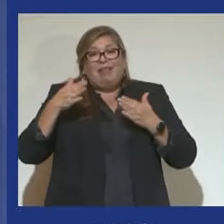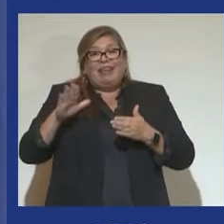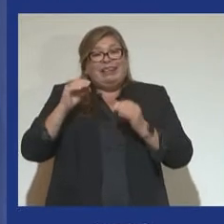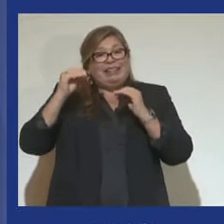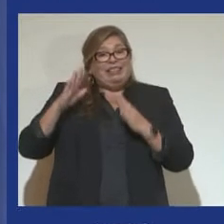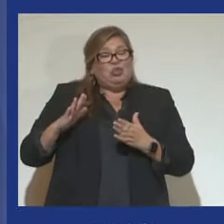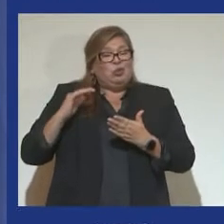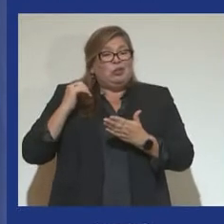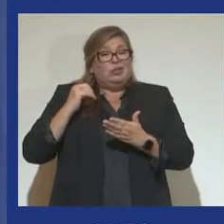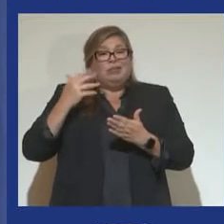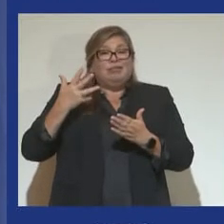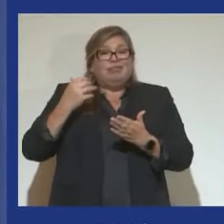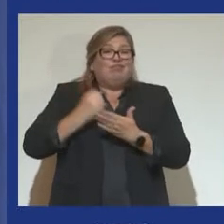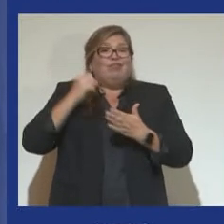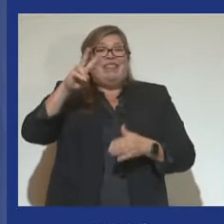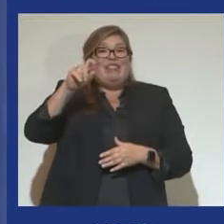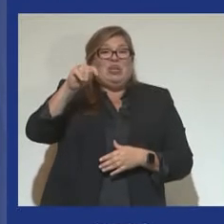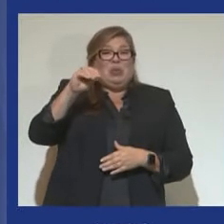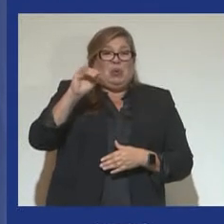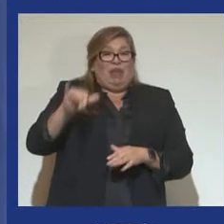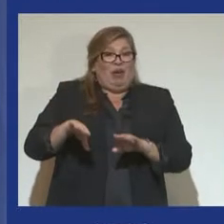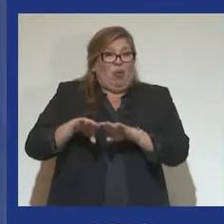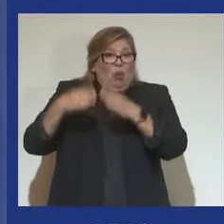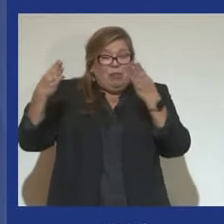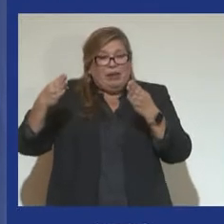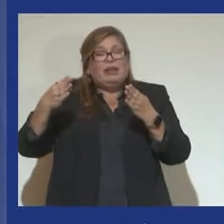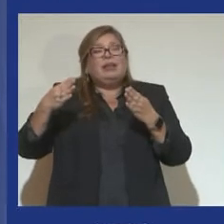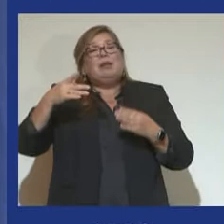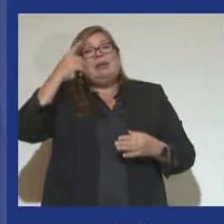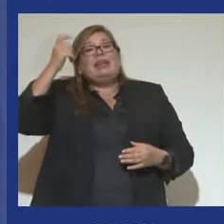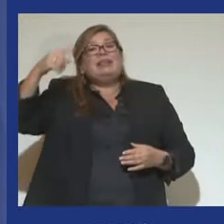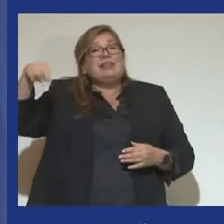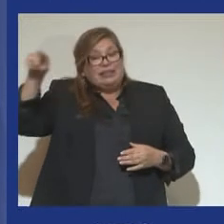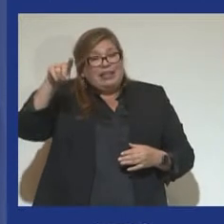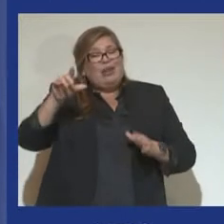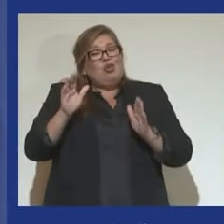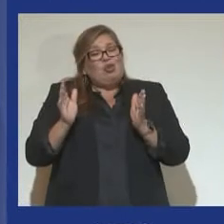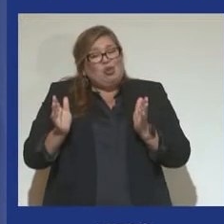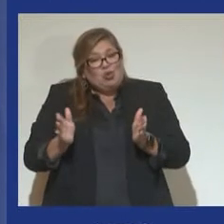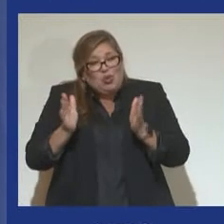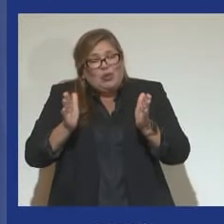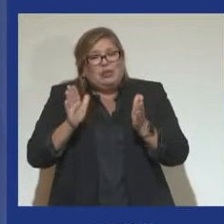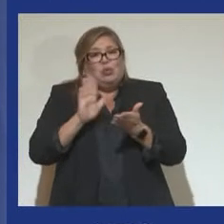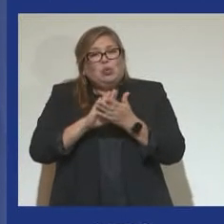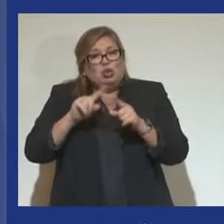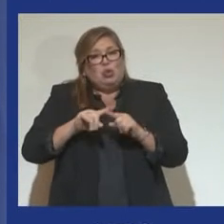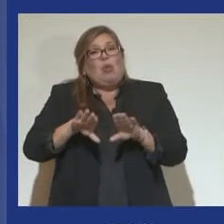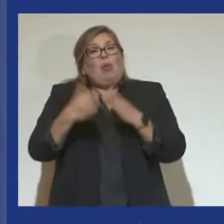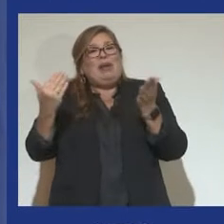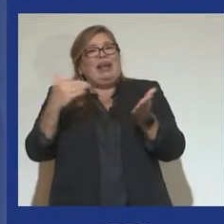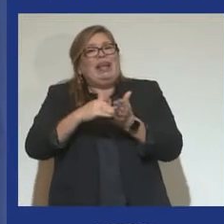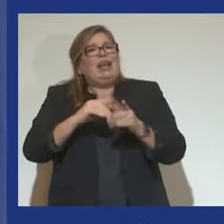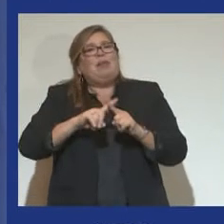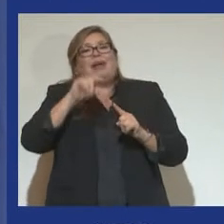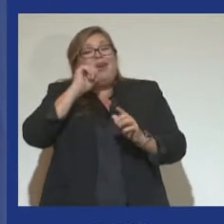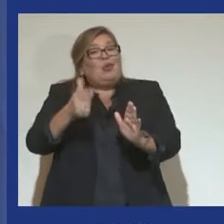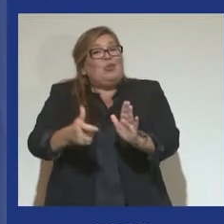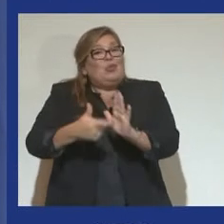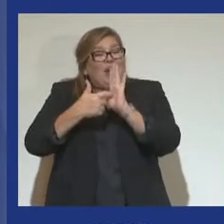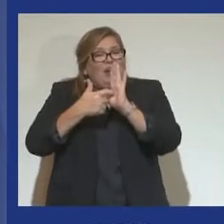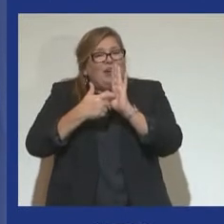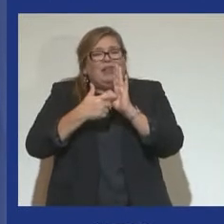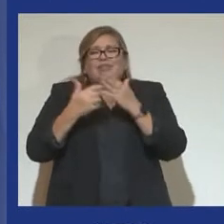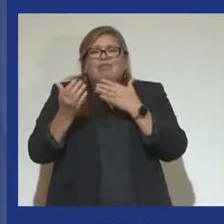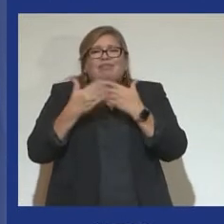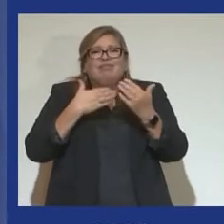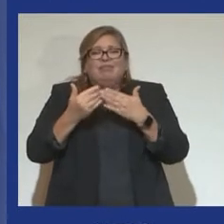de maestros locales puedan vetar en la reapertura porque incita a que abran las escuelas pero no los obliga a que lo hagan incluso